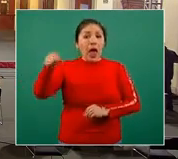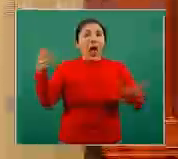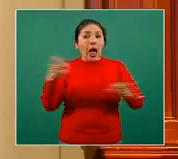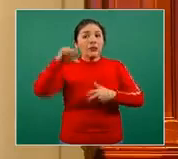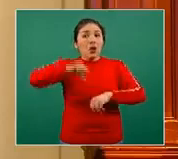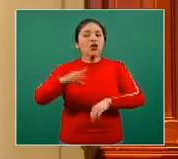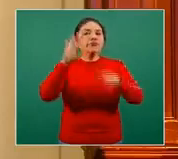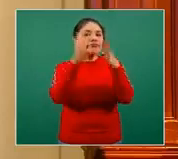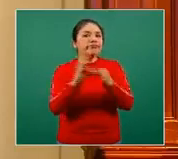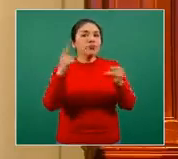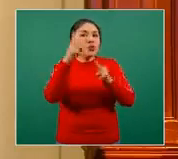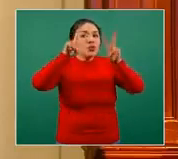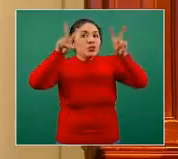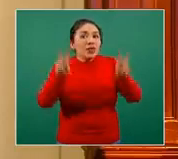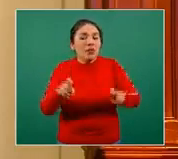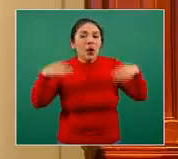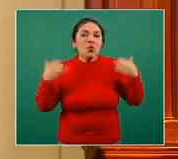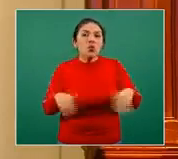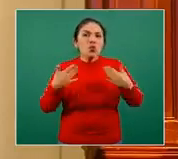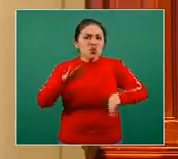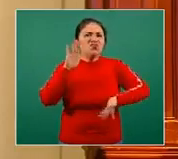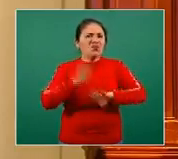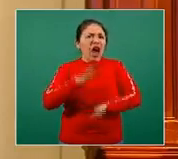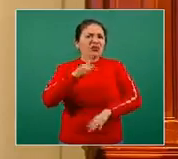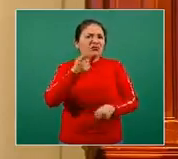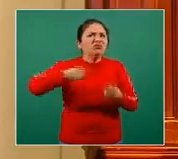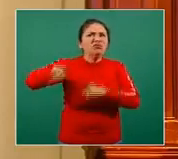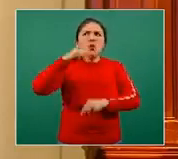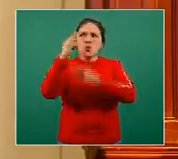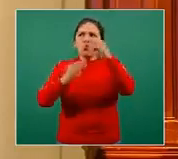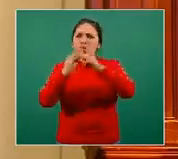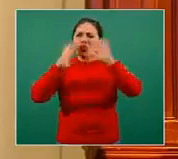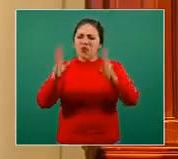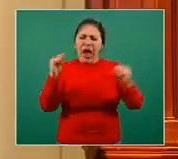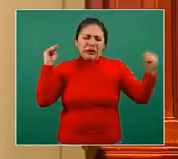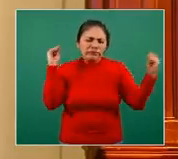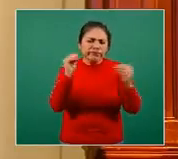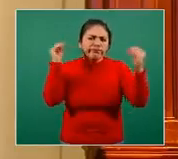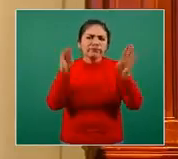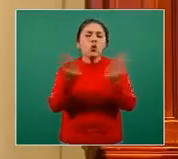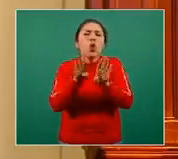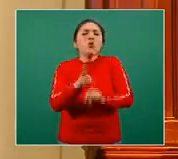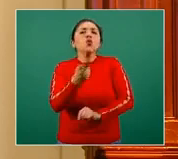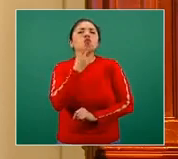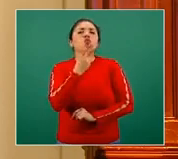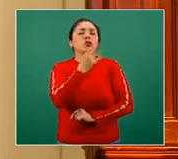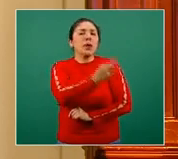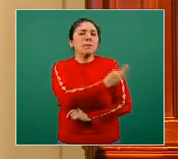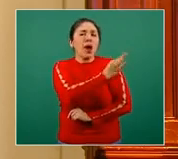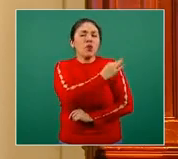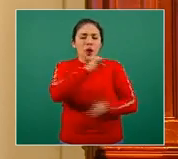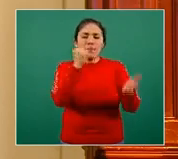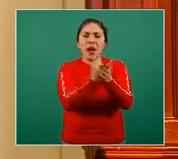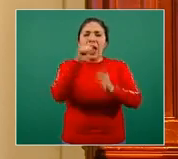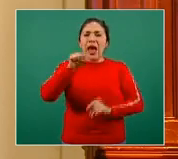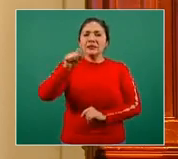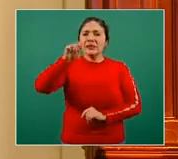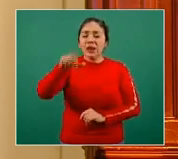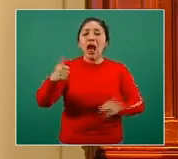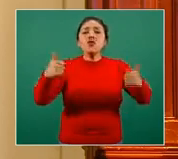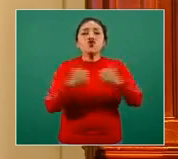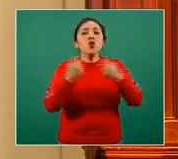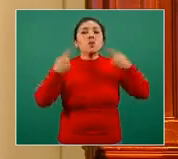tema que ha sido motivo de discusión a nivel mundial, que es el uso de la vacuna AstraZeneca en